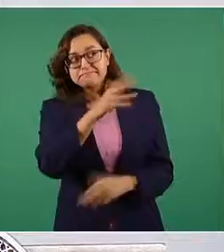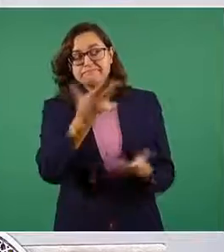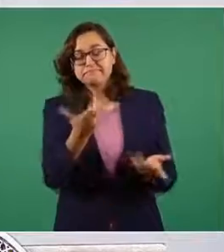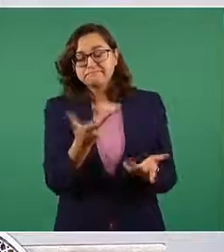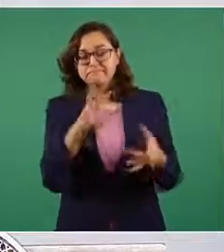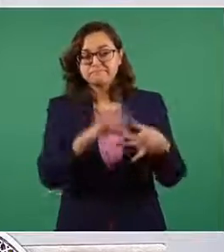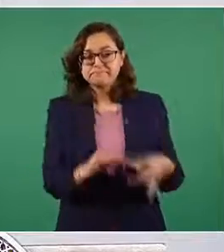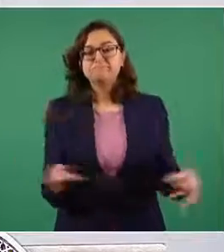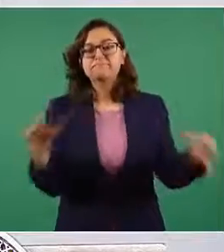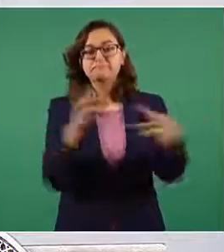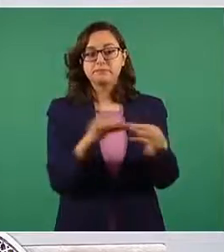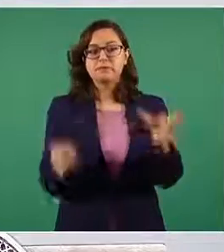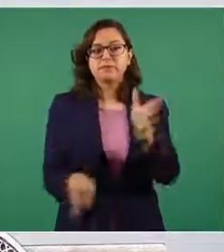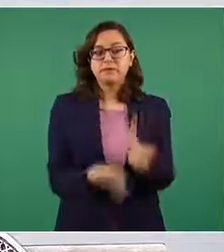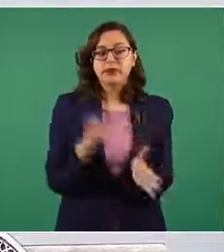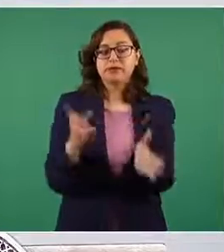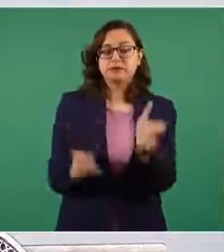diferencial